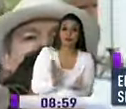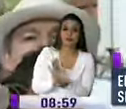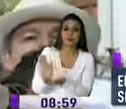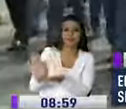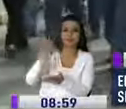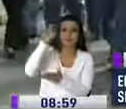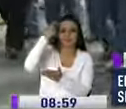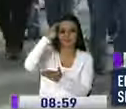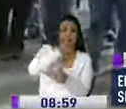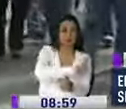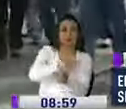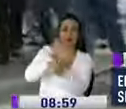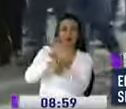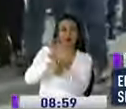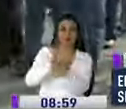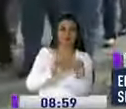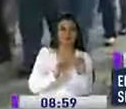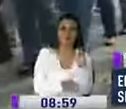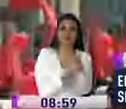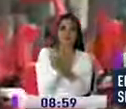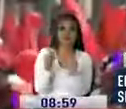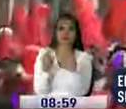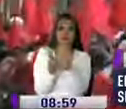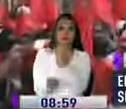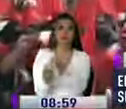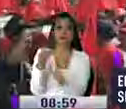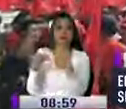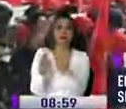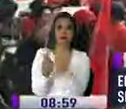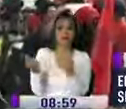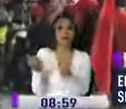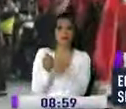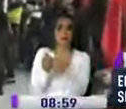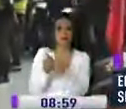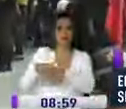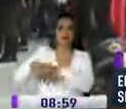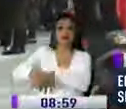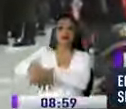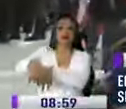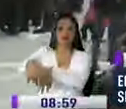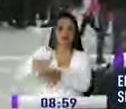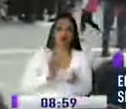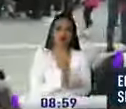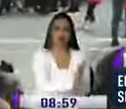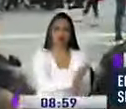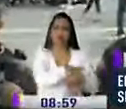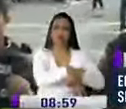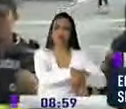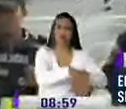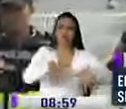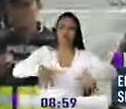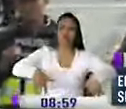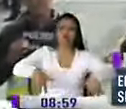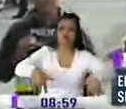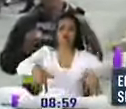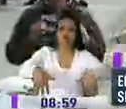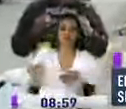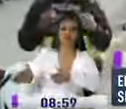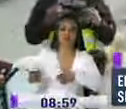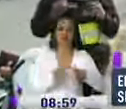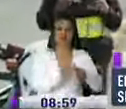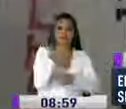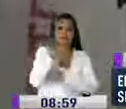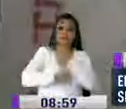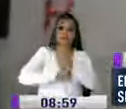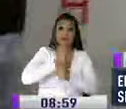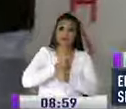gobierno y nazcan organizaciones afines al correísmo que trataron de opacar a las históricas agrupaciones. Tras una década,